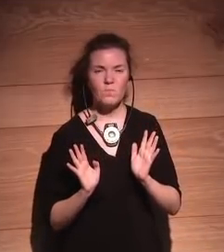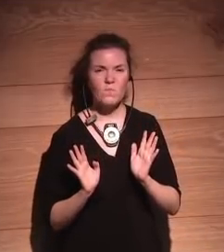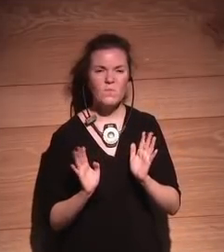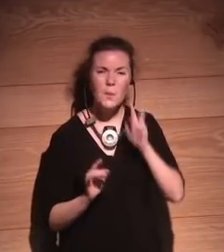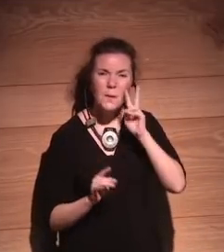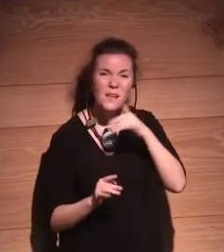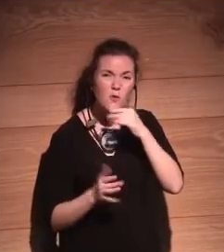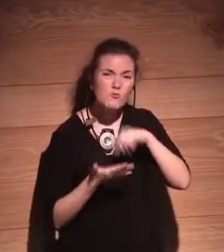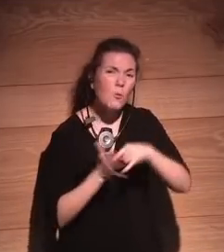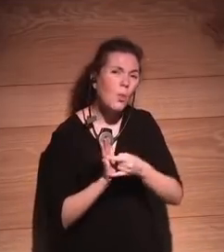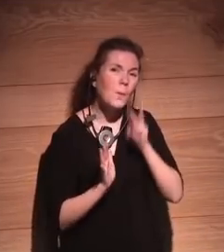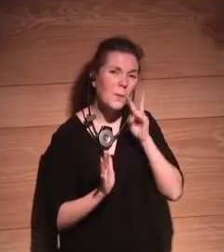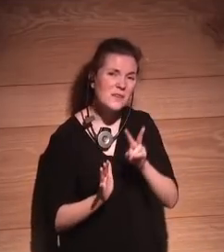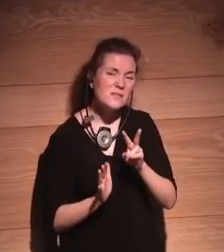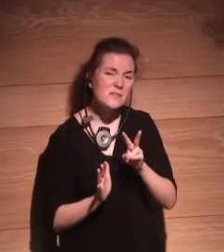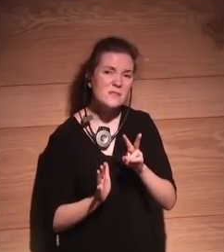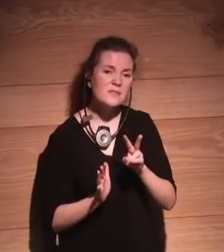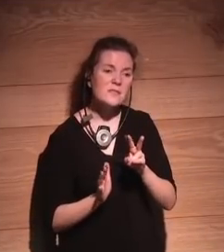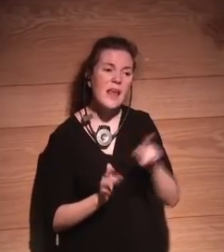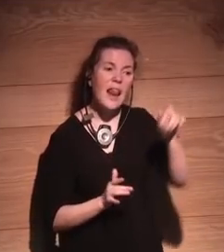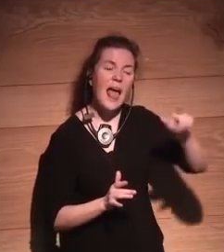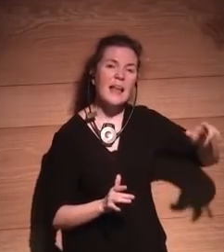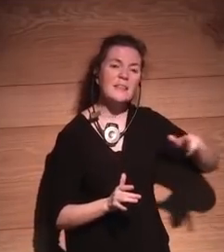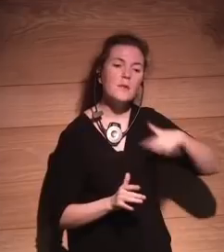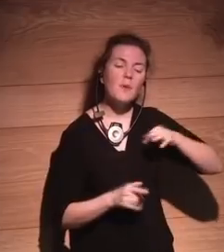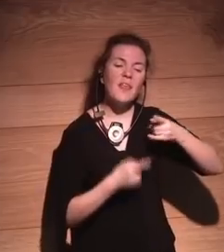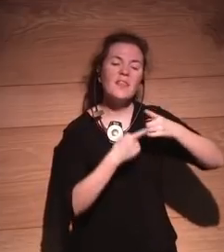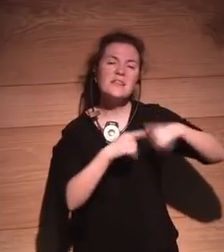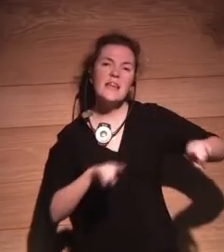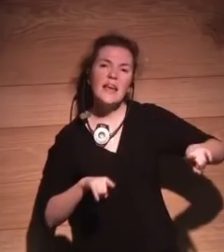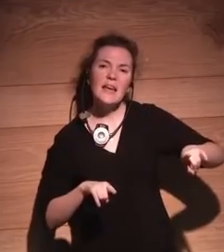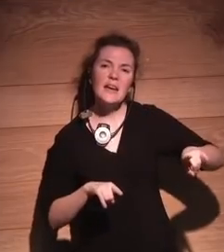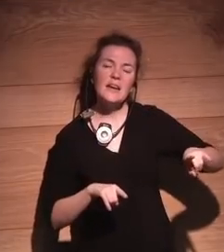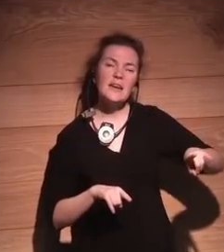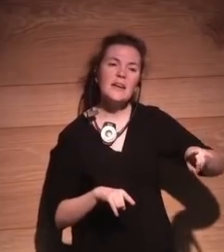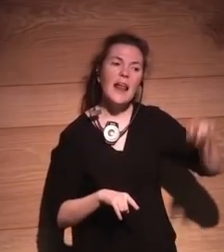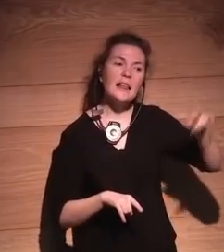¿veis solución? ¿Cómo pueden distinguir la gente? ¿Cómo puede